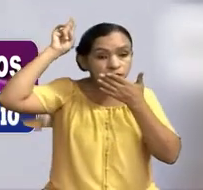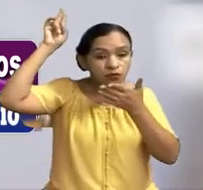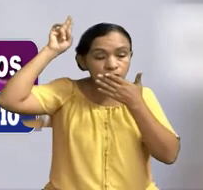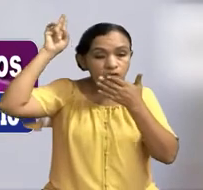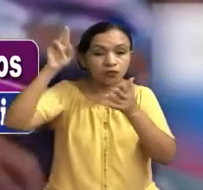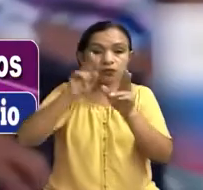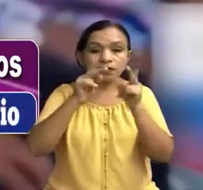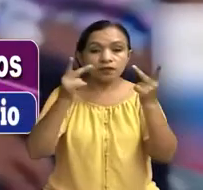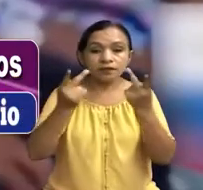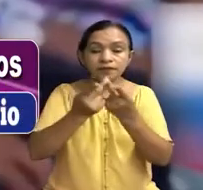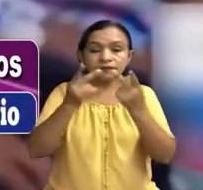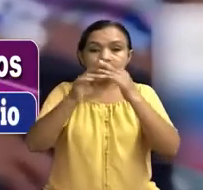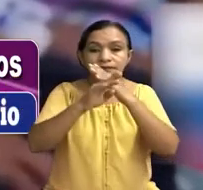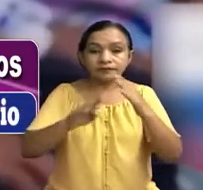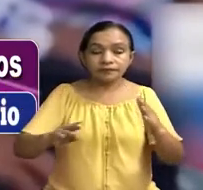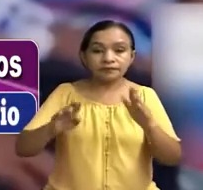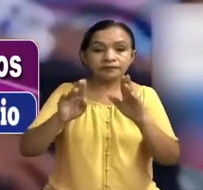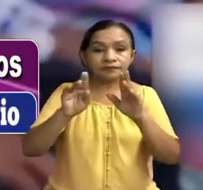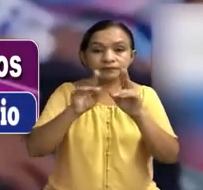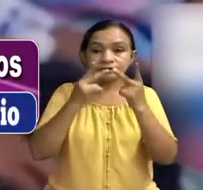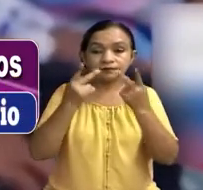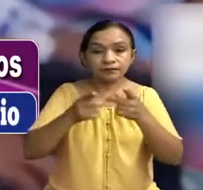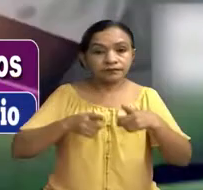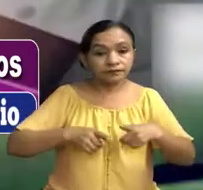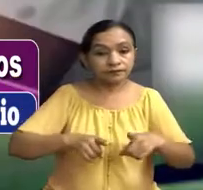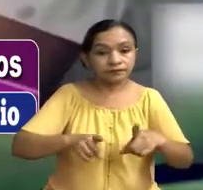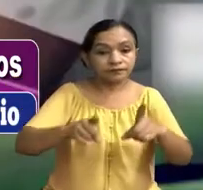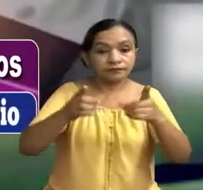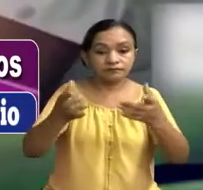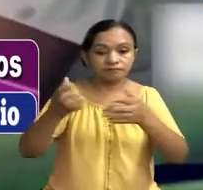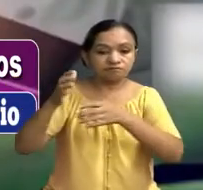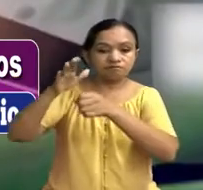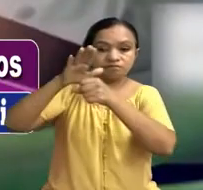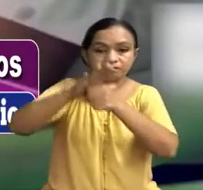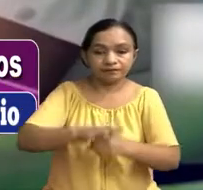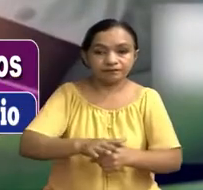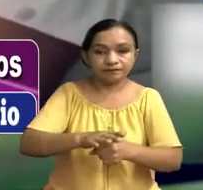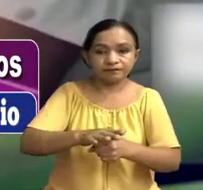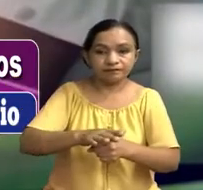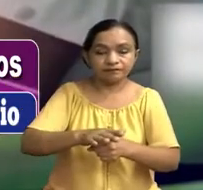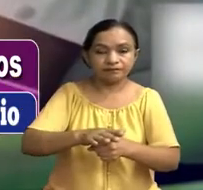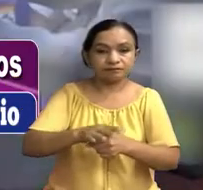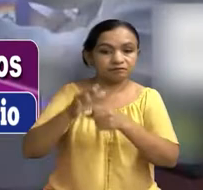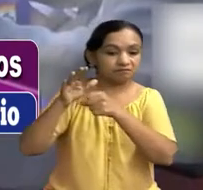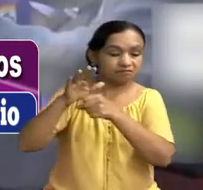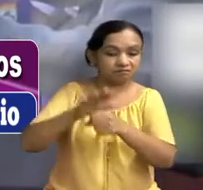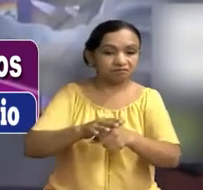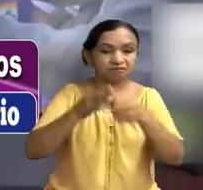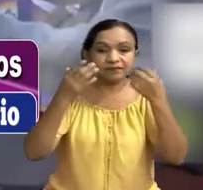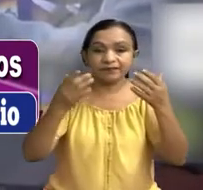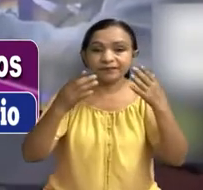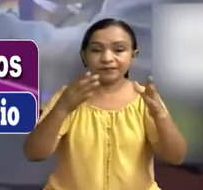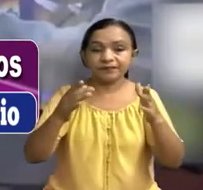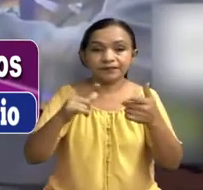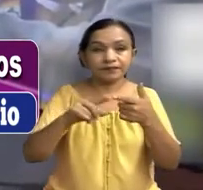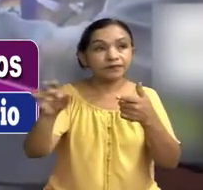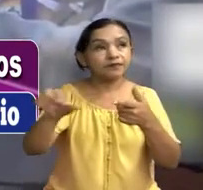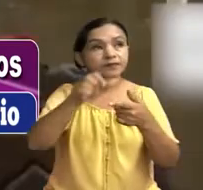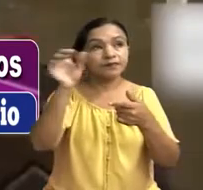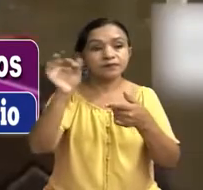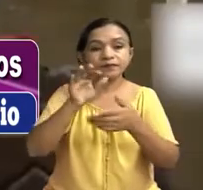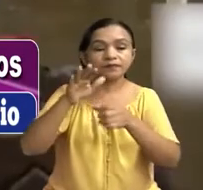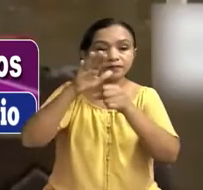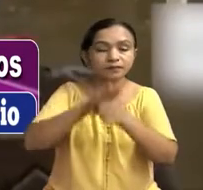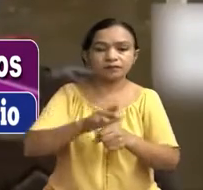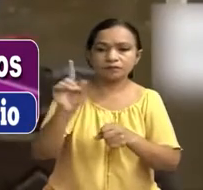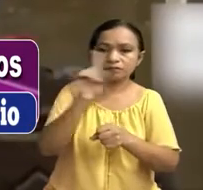pueblos de paz, pero también somos pueblos dignos. Que si nos quieren imponer, digamos, dominaciones, otros modelos, nosotros